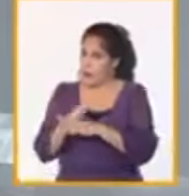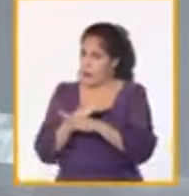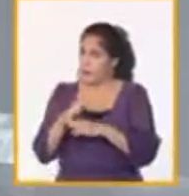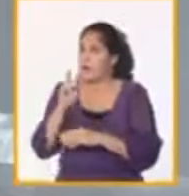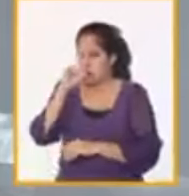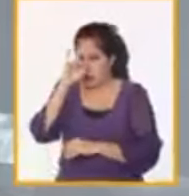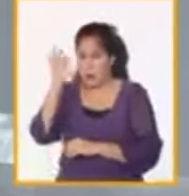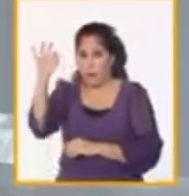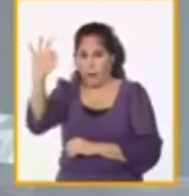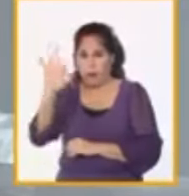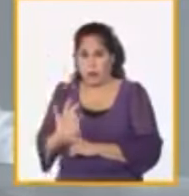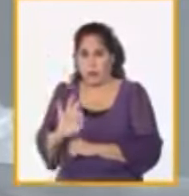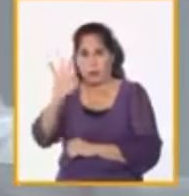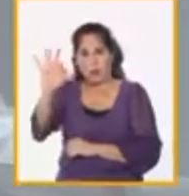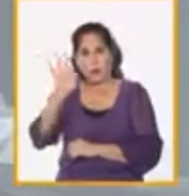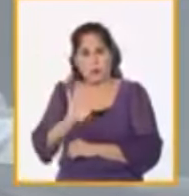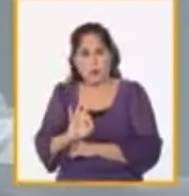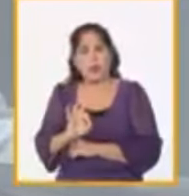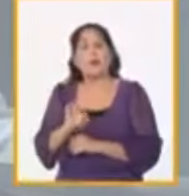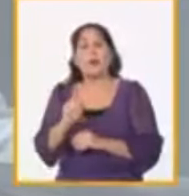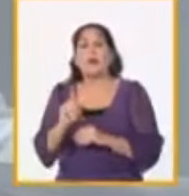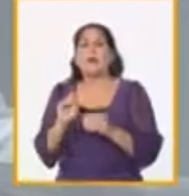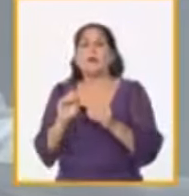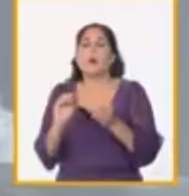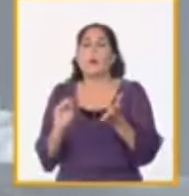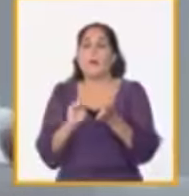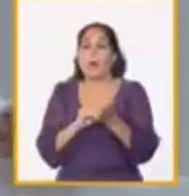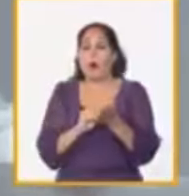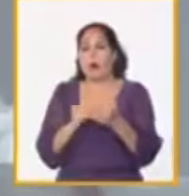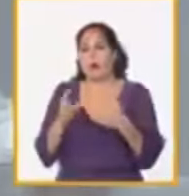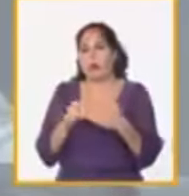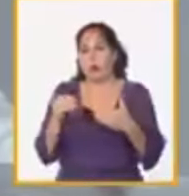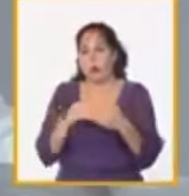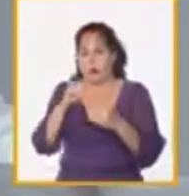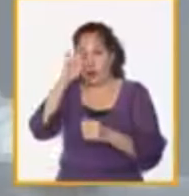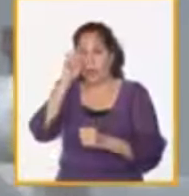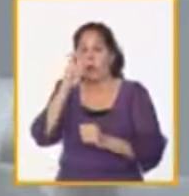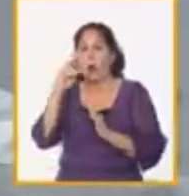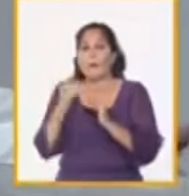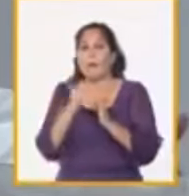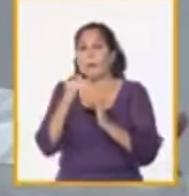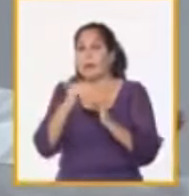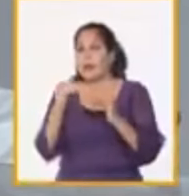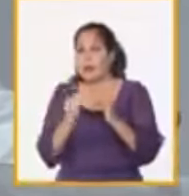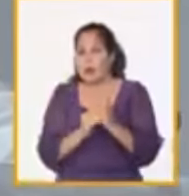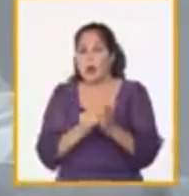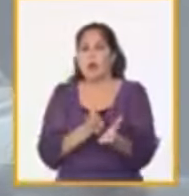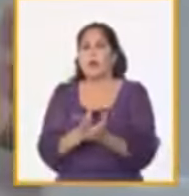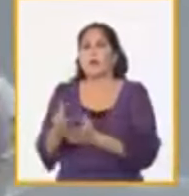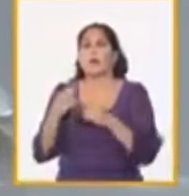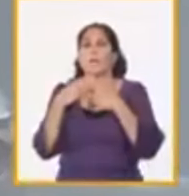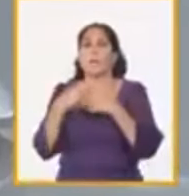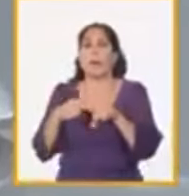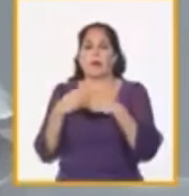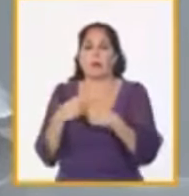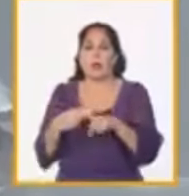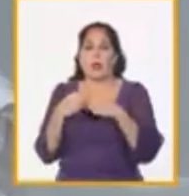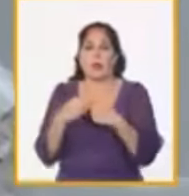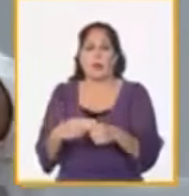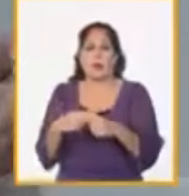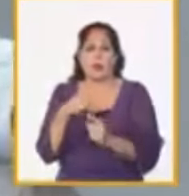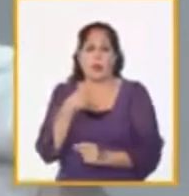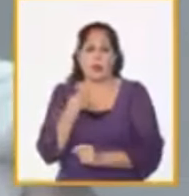% que tiene un componente en divisas. Y hay alrededor de 2.000 millones que son para mantenimiento. Y nosotros siempre